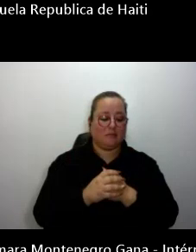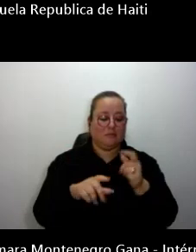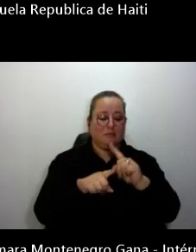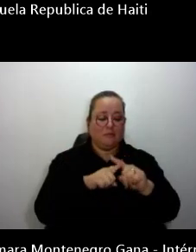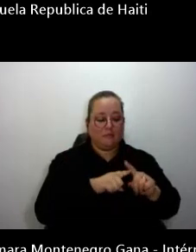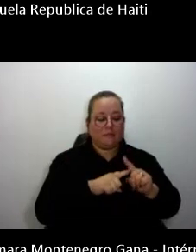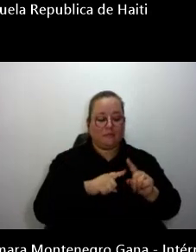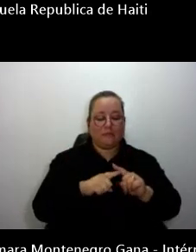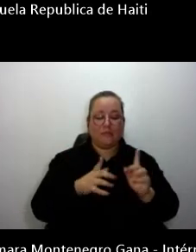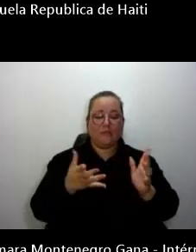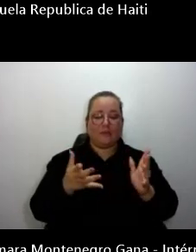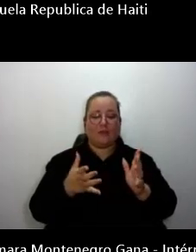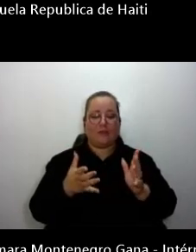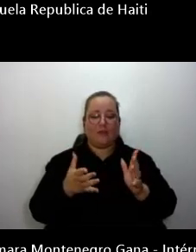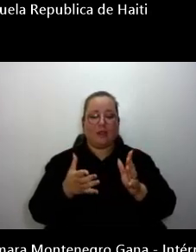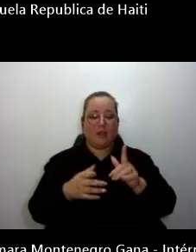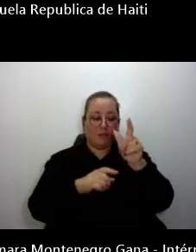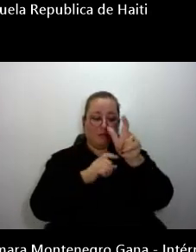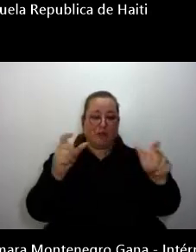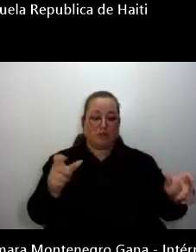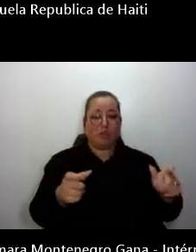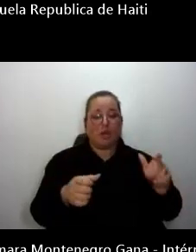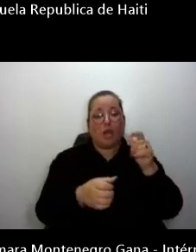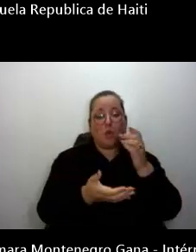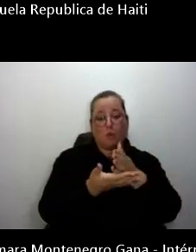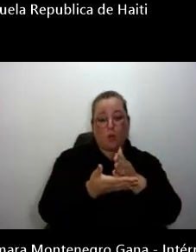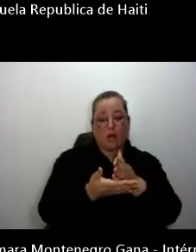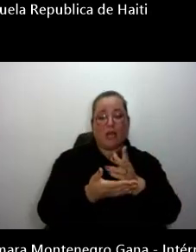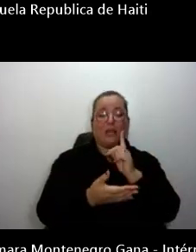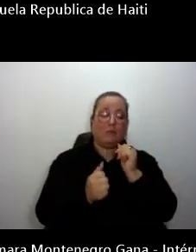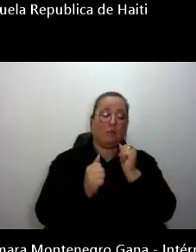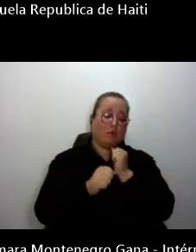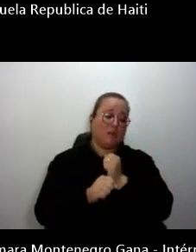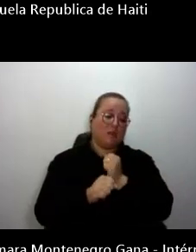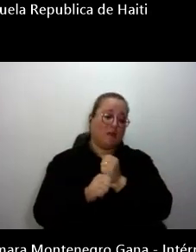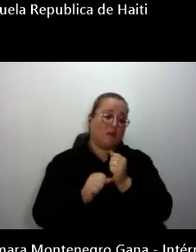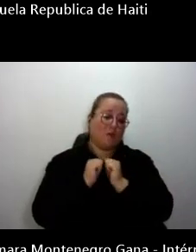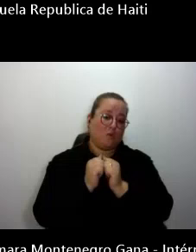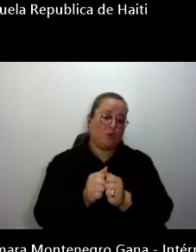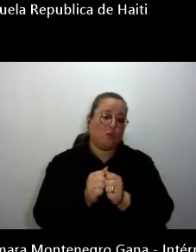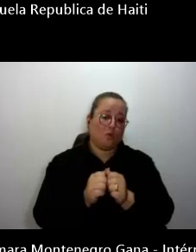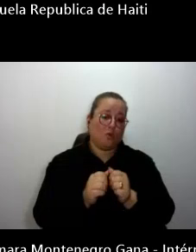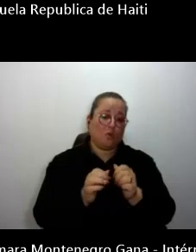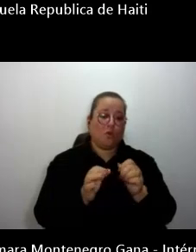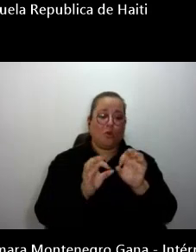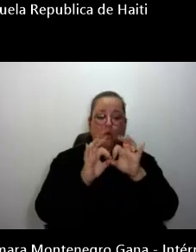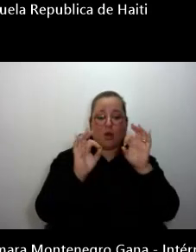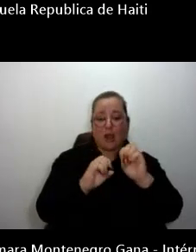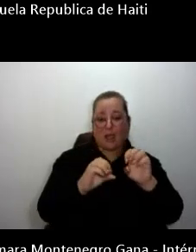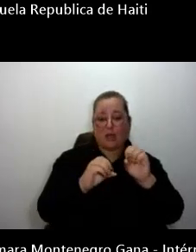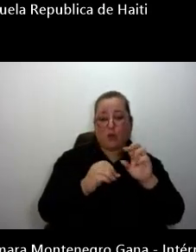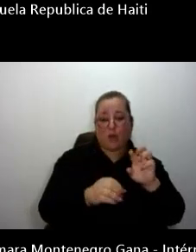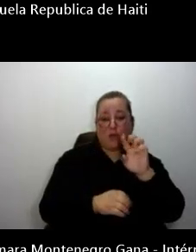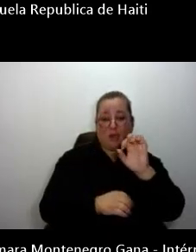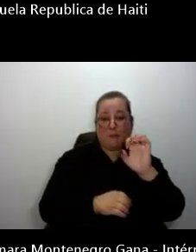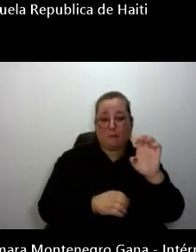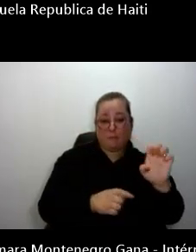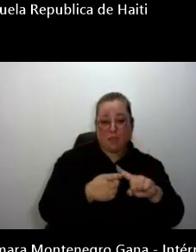entidades dentro de la escuela. Trabajamos con la educadora PIE, el profesor o profesora